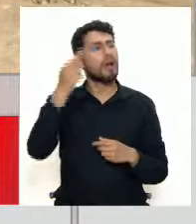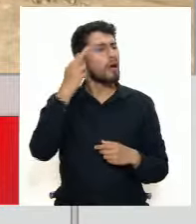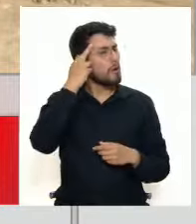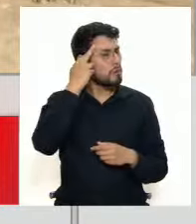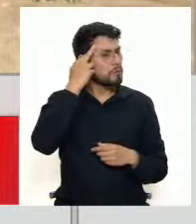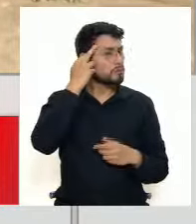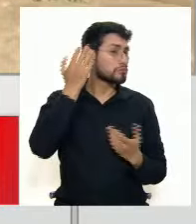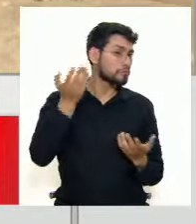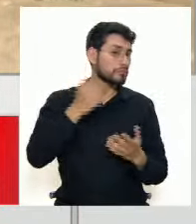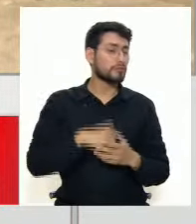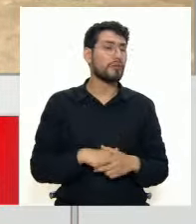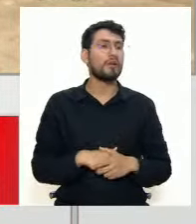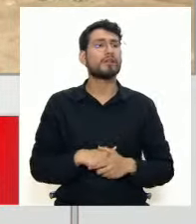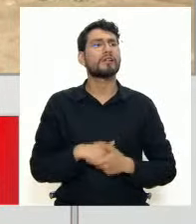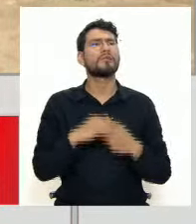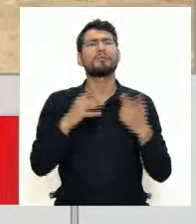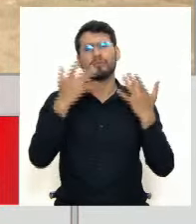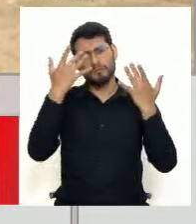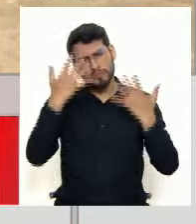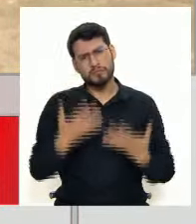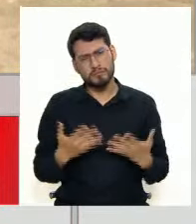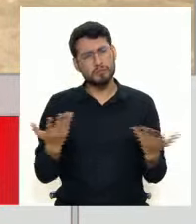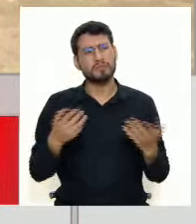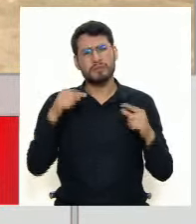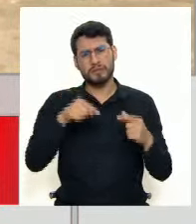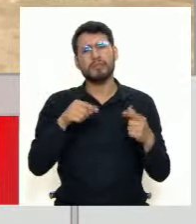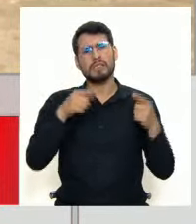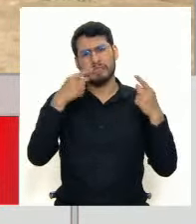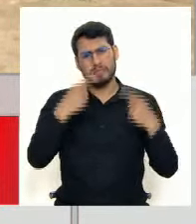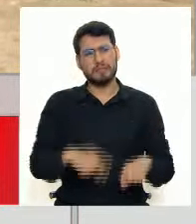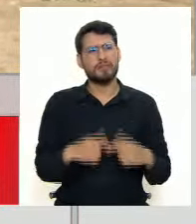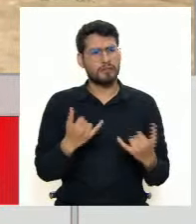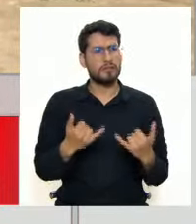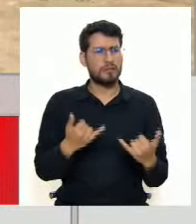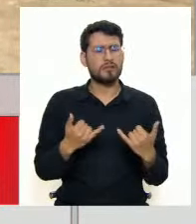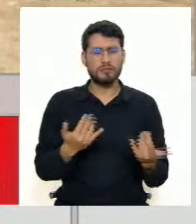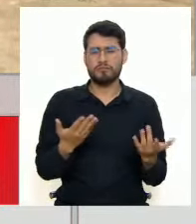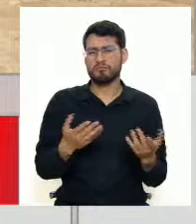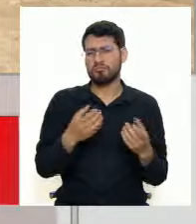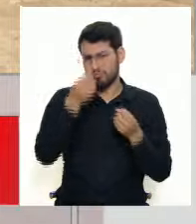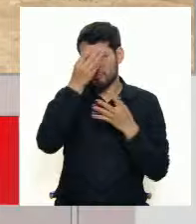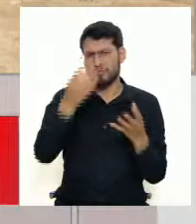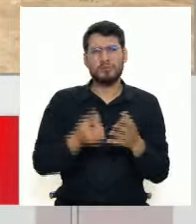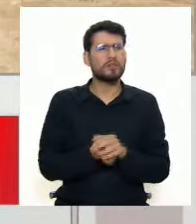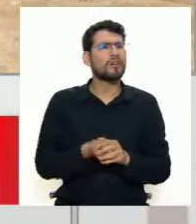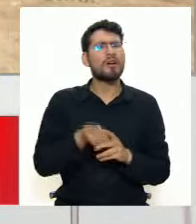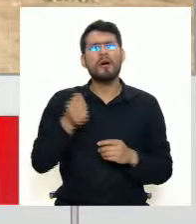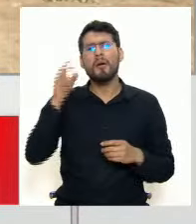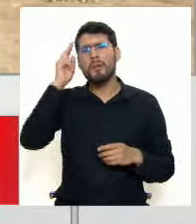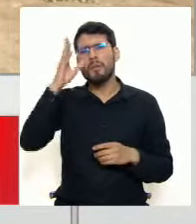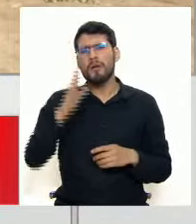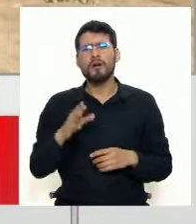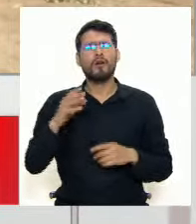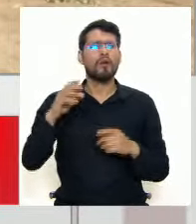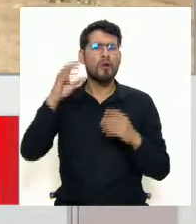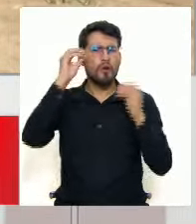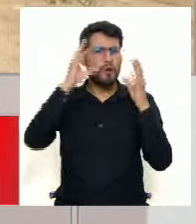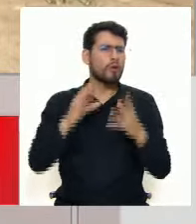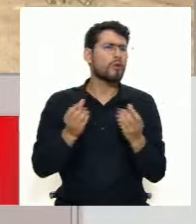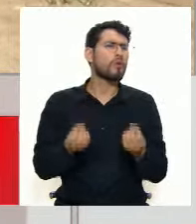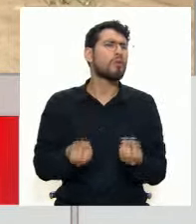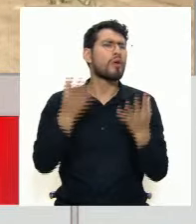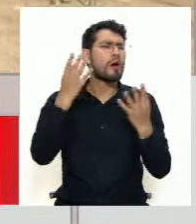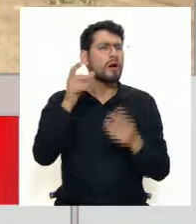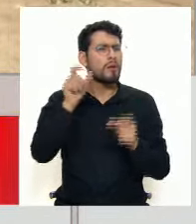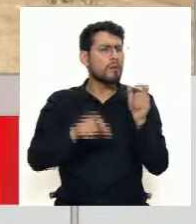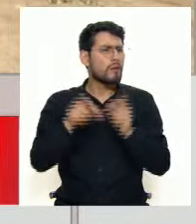razón también de lamentablemente esta tragedia que el día de hoy tenemos que informar, ¿no es cierto? ¿Cuántos maestros, docentes, cuántos profesores